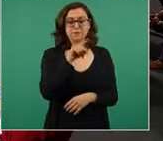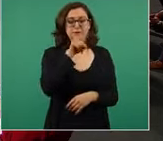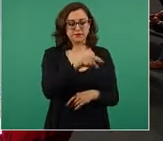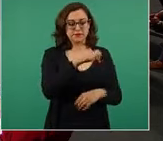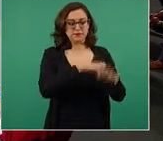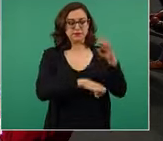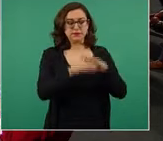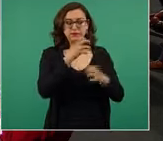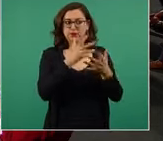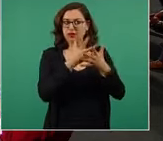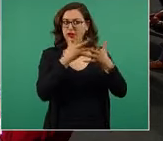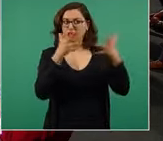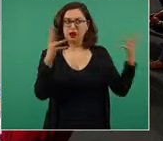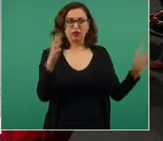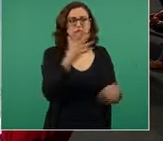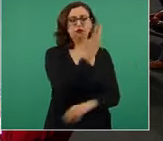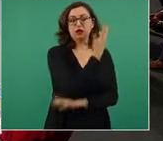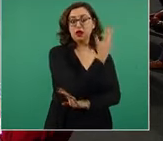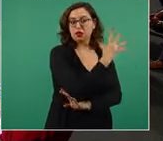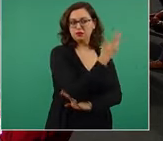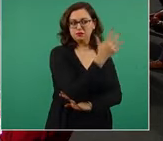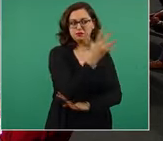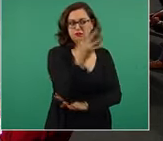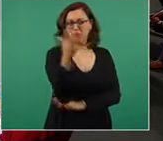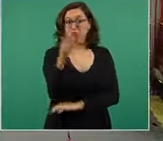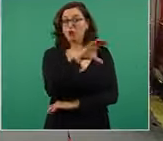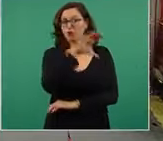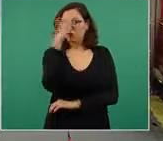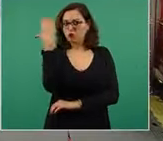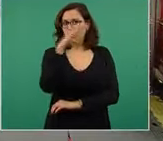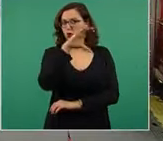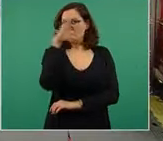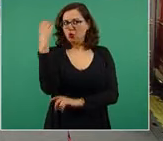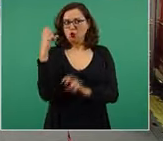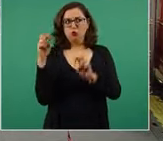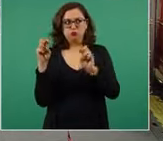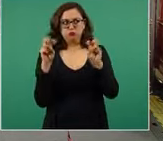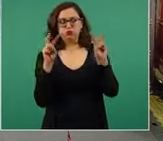las fotografías, y tiene